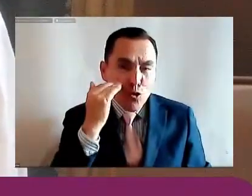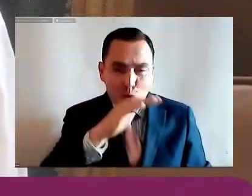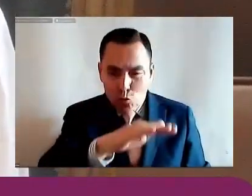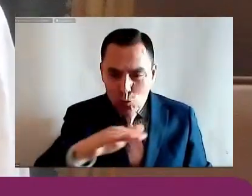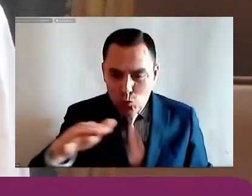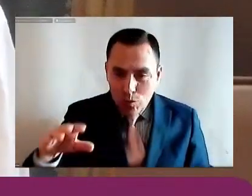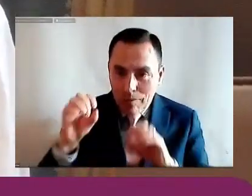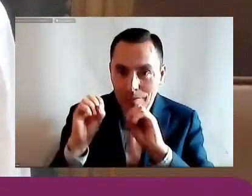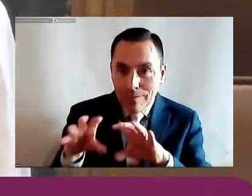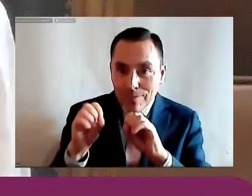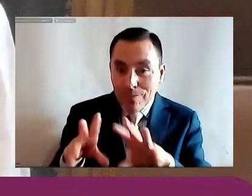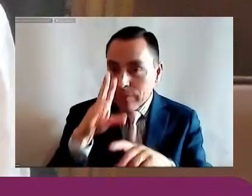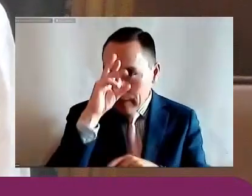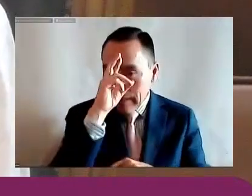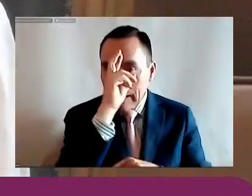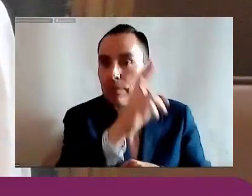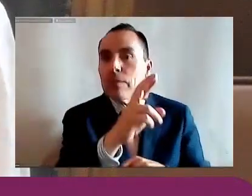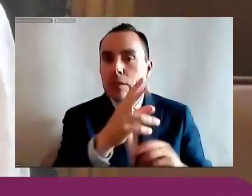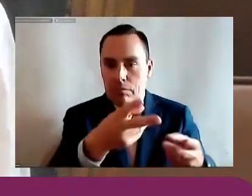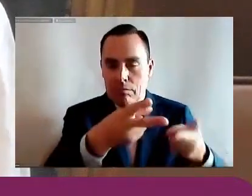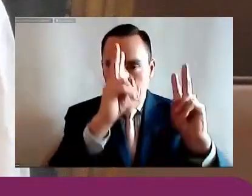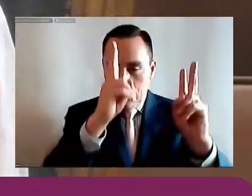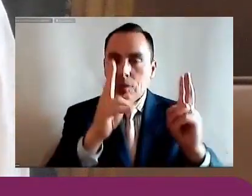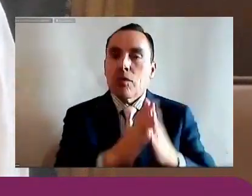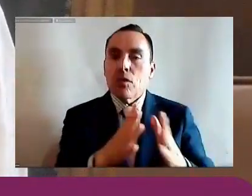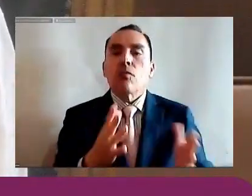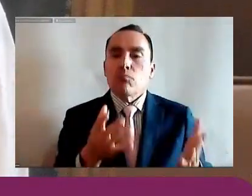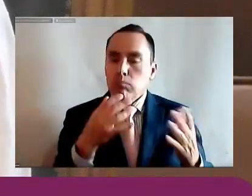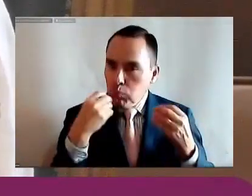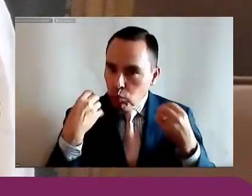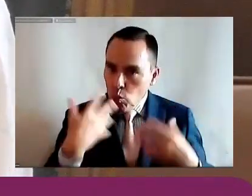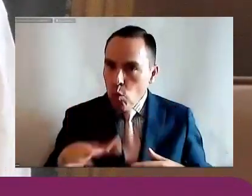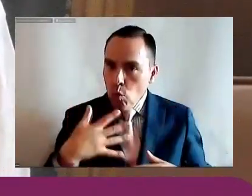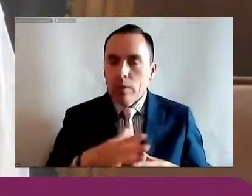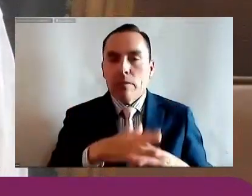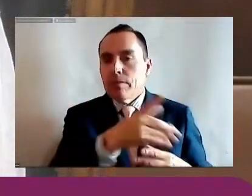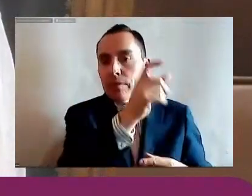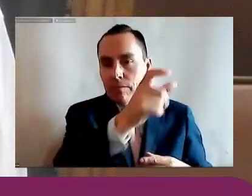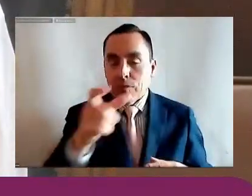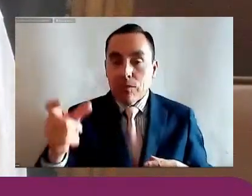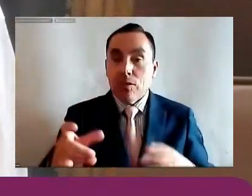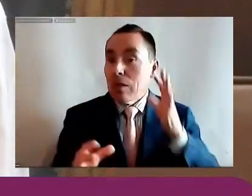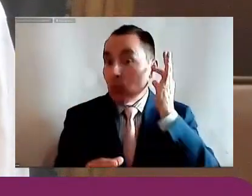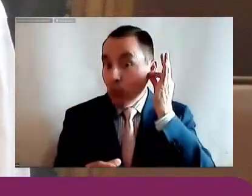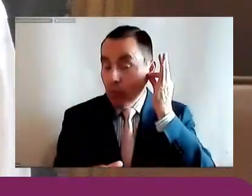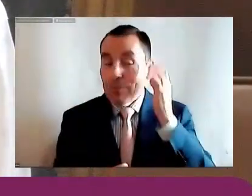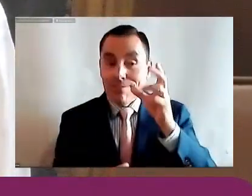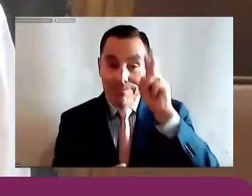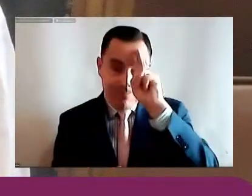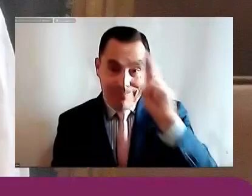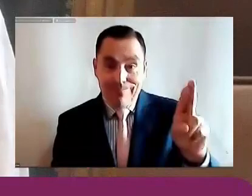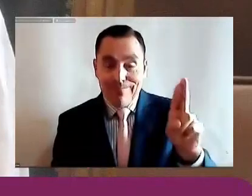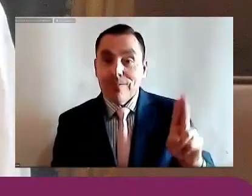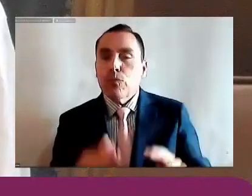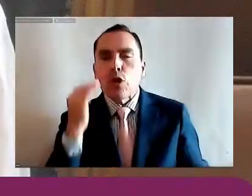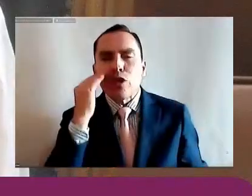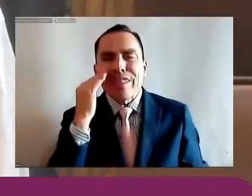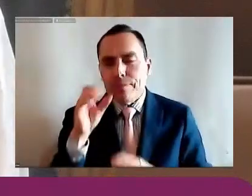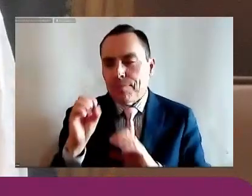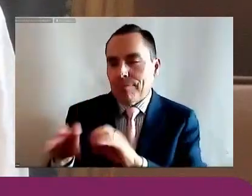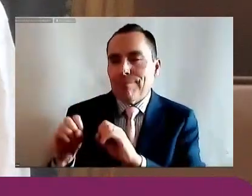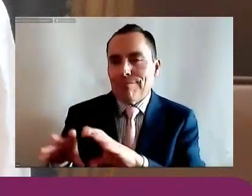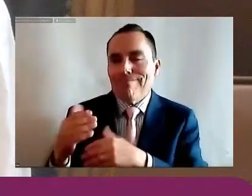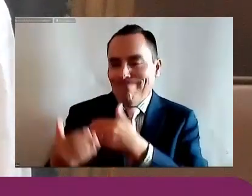el respeto de los derechos fundamentales de las personas, en este caso de las mujeres. Y también, obviamente, la adopción de